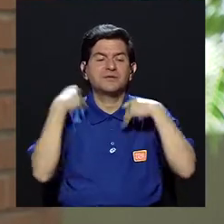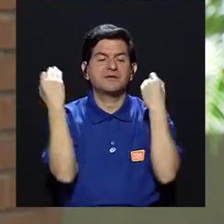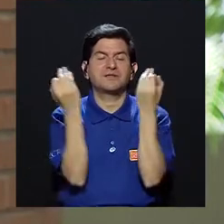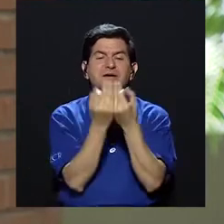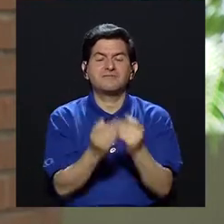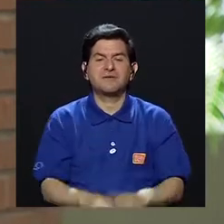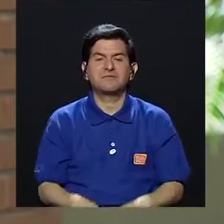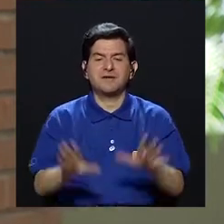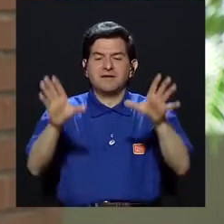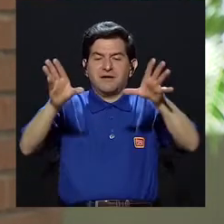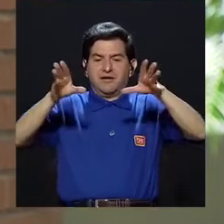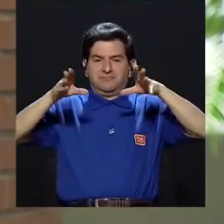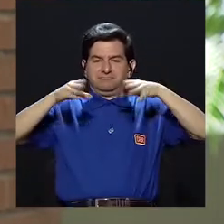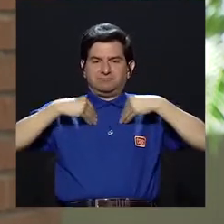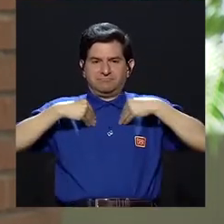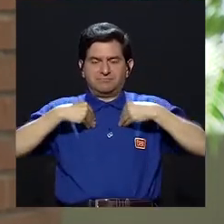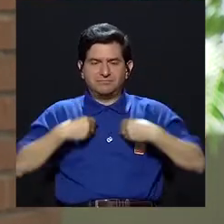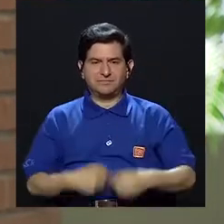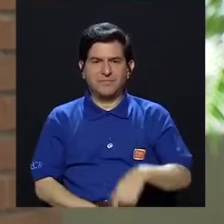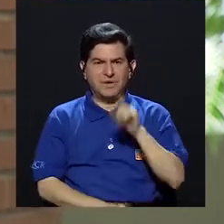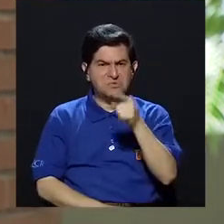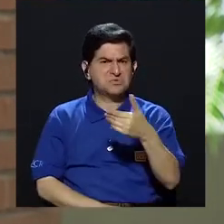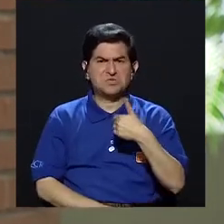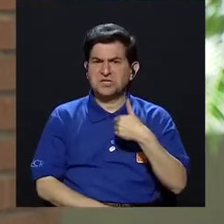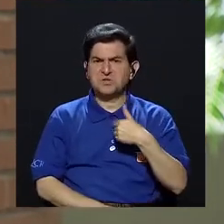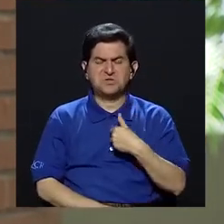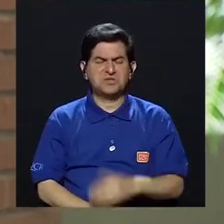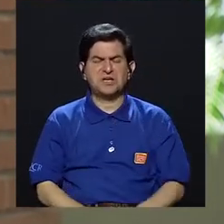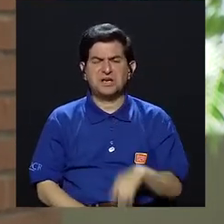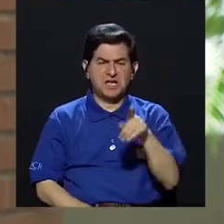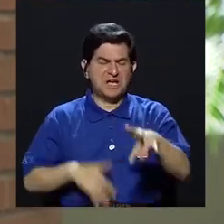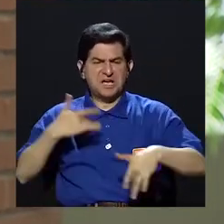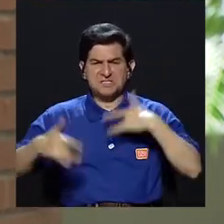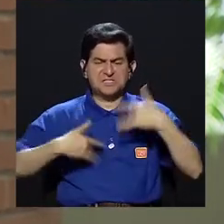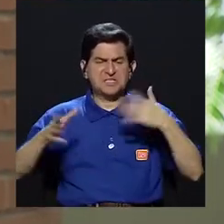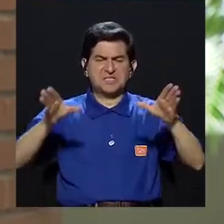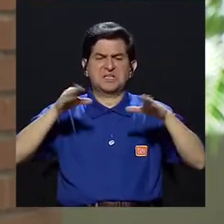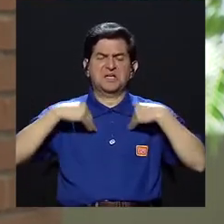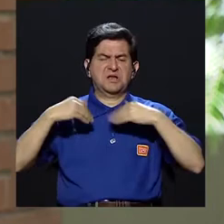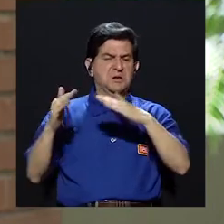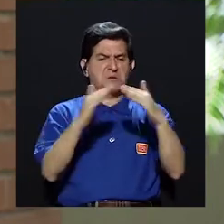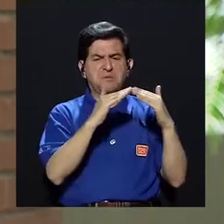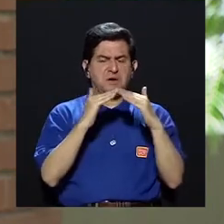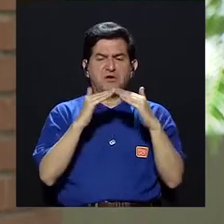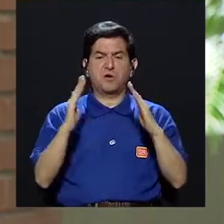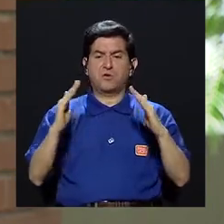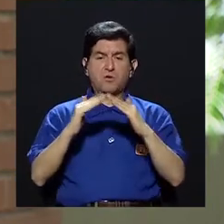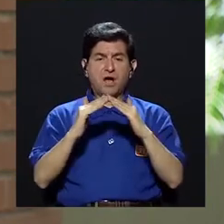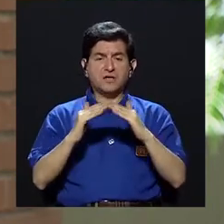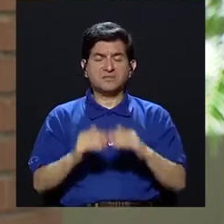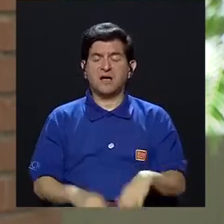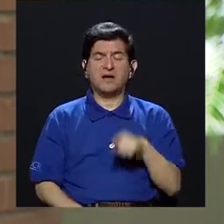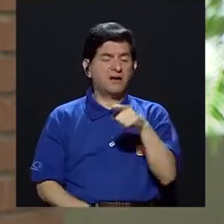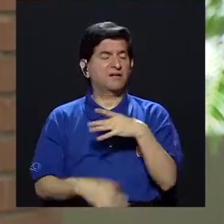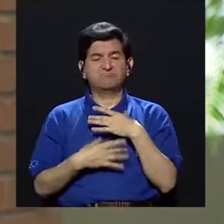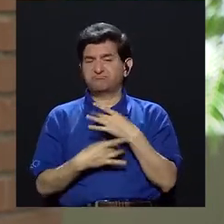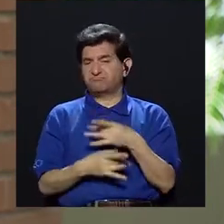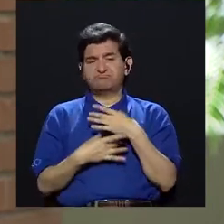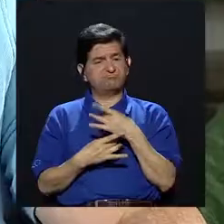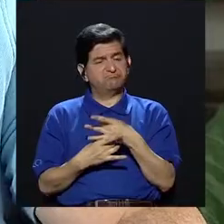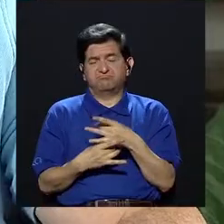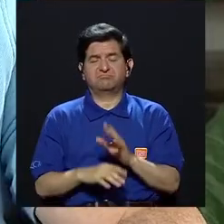que las familias se apropien. Cuando usted no tiene apropiación de su barrio o de su casa, simplemente no le